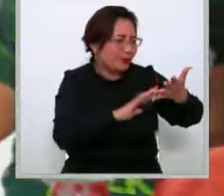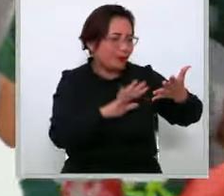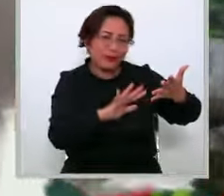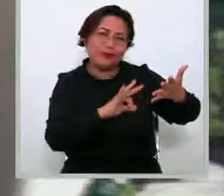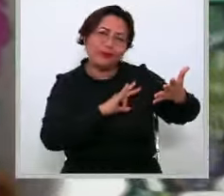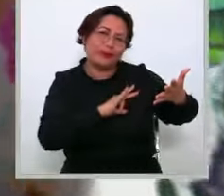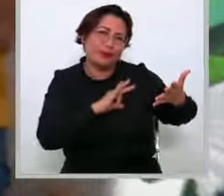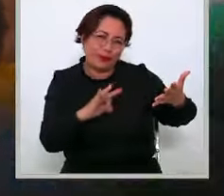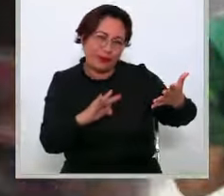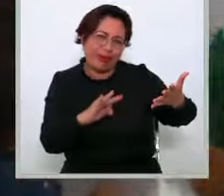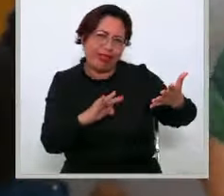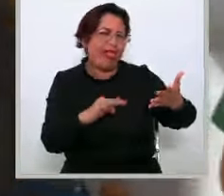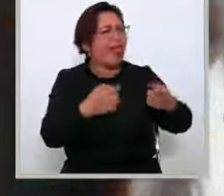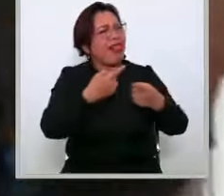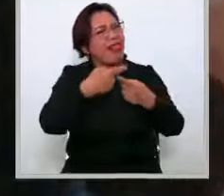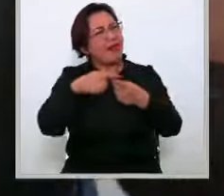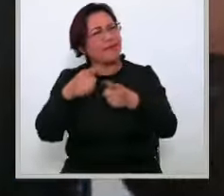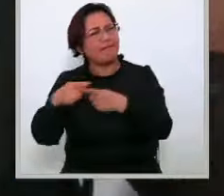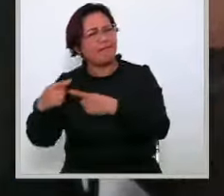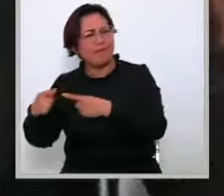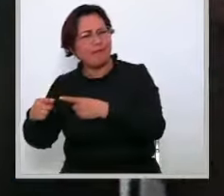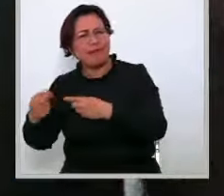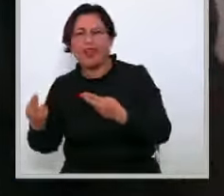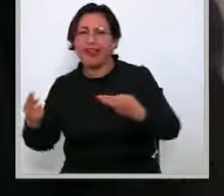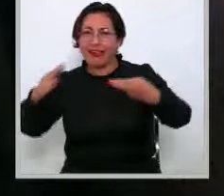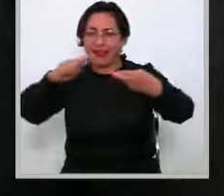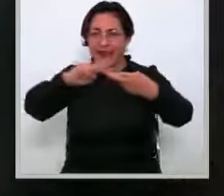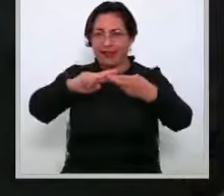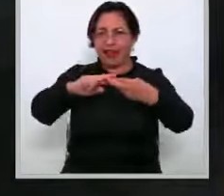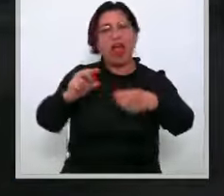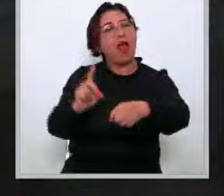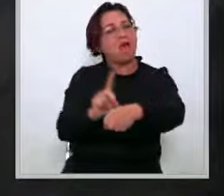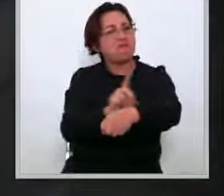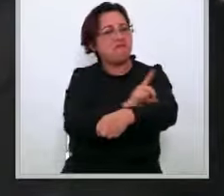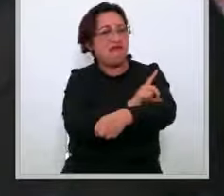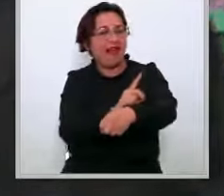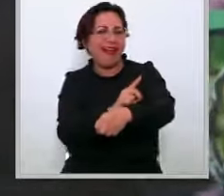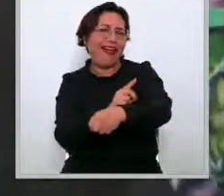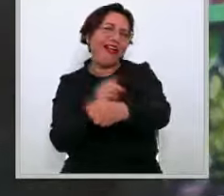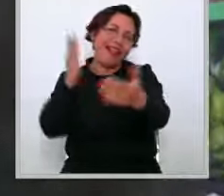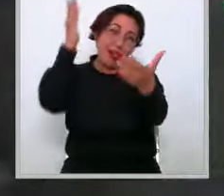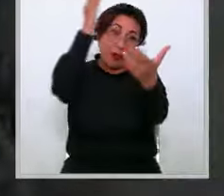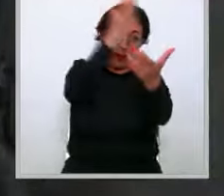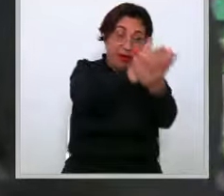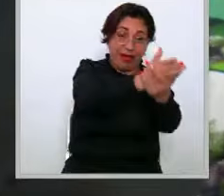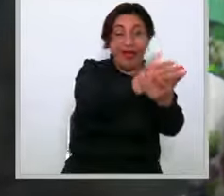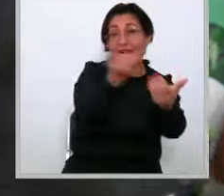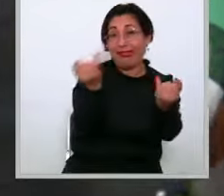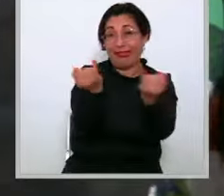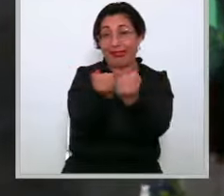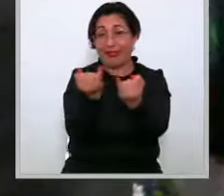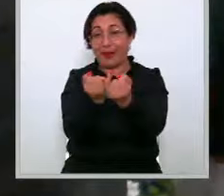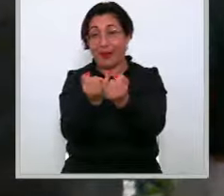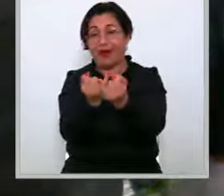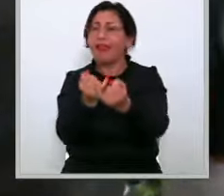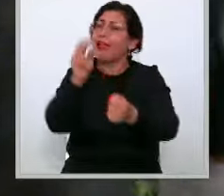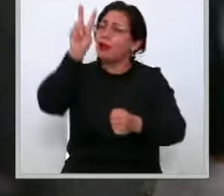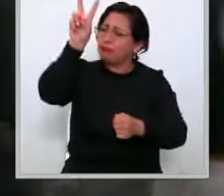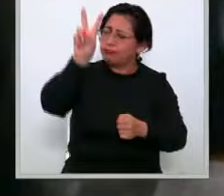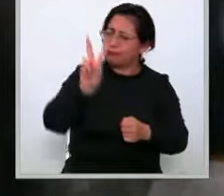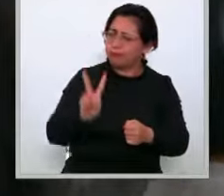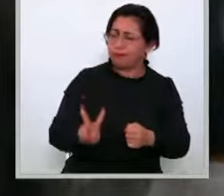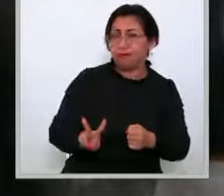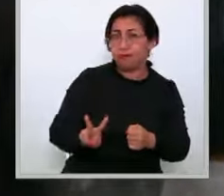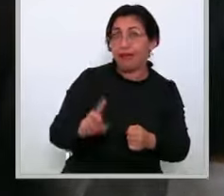8 regiones, en municipios, agencias, rancherías, a través de las delegadas y también en nuestras casas hogares del sistema DIF todos los viernes. Entonces también